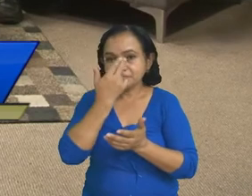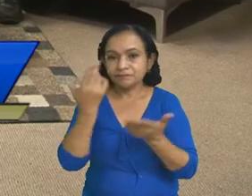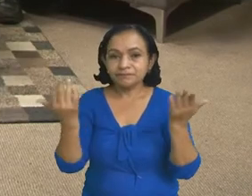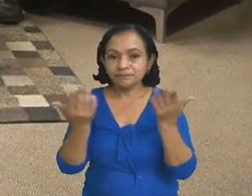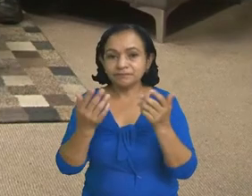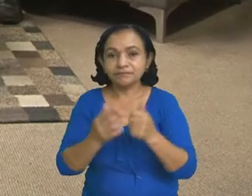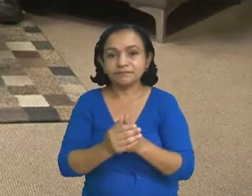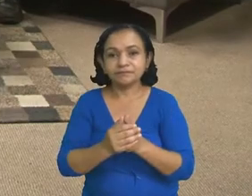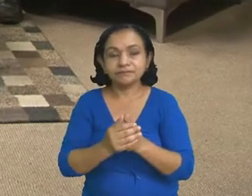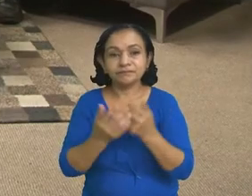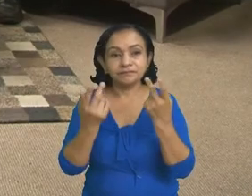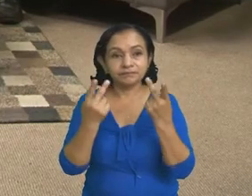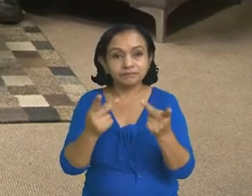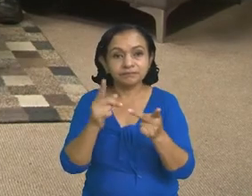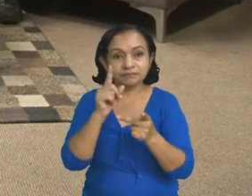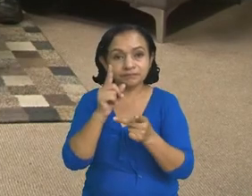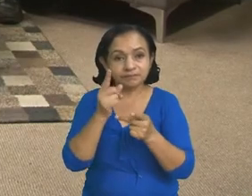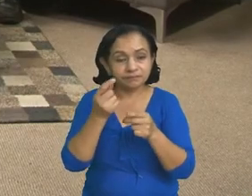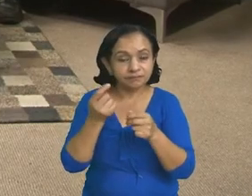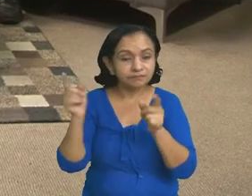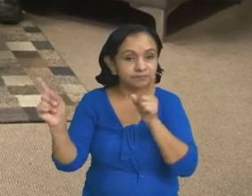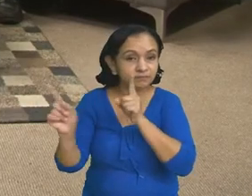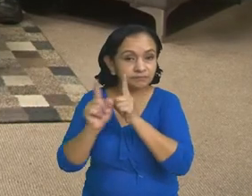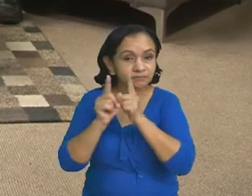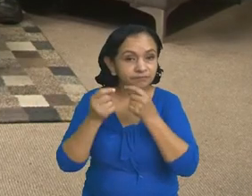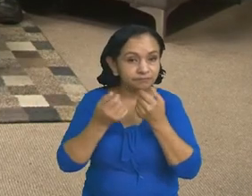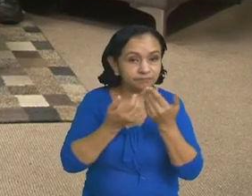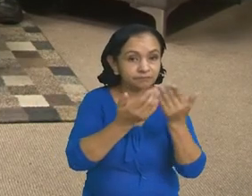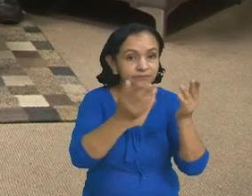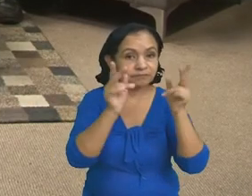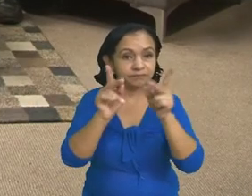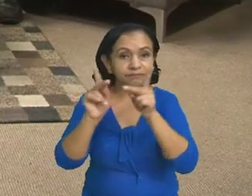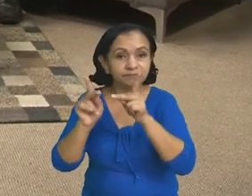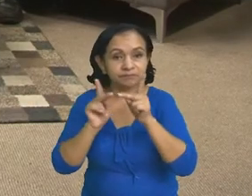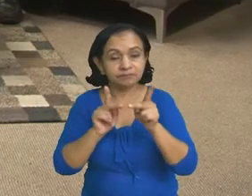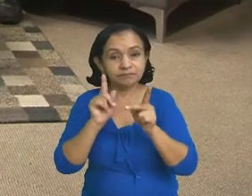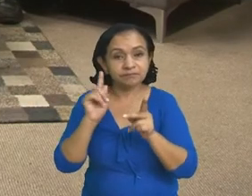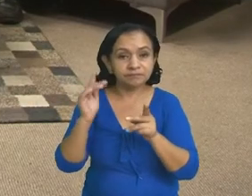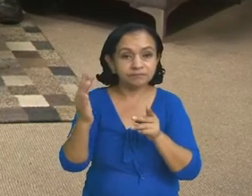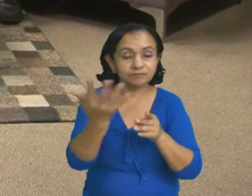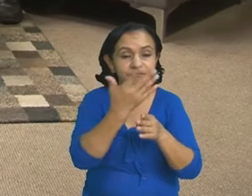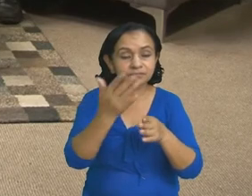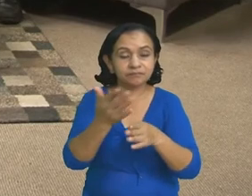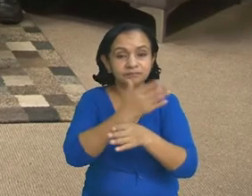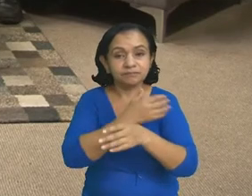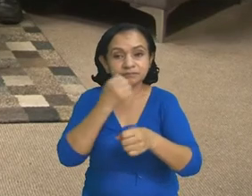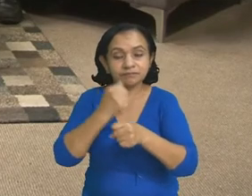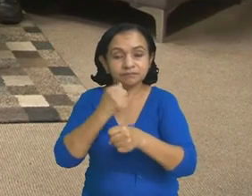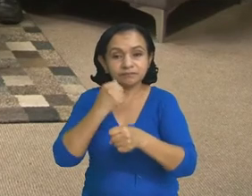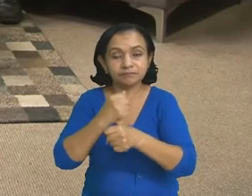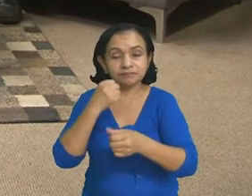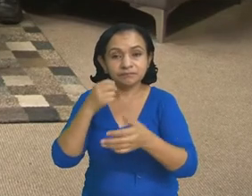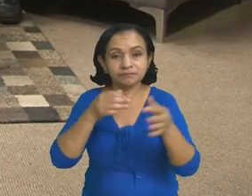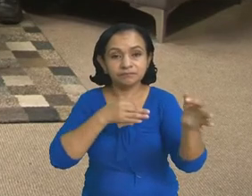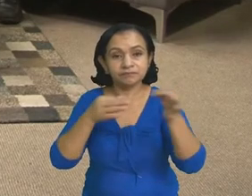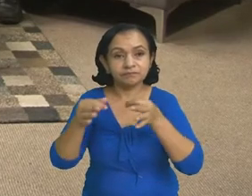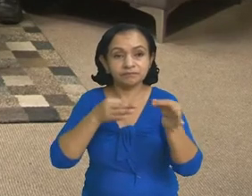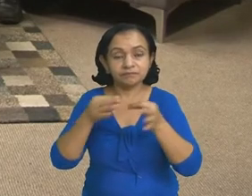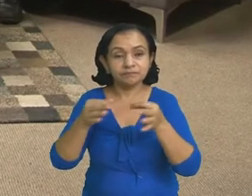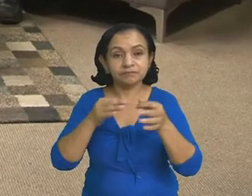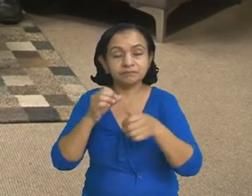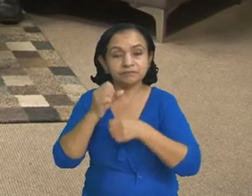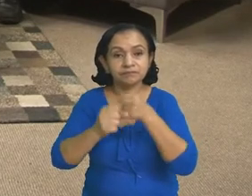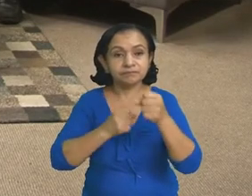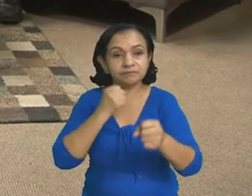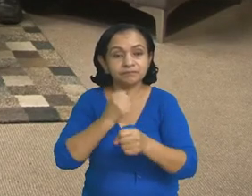hacerle. Sin embargo, si usted quisiera compartir algún mensaje con nuestra audiencia a partir de todo este esfuerzo que ha venido describiendo, ¿no?, dentro de este